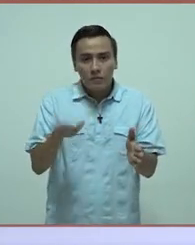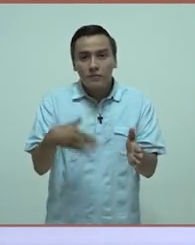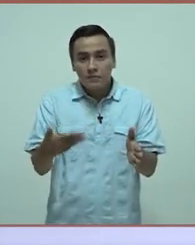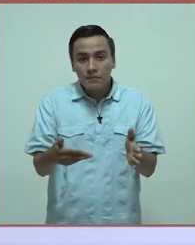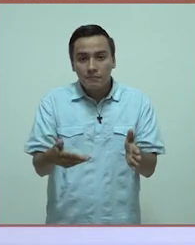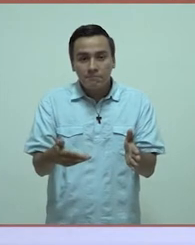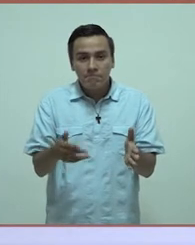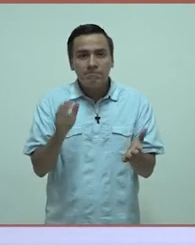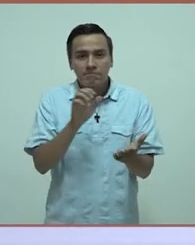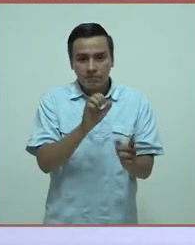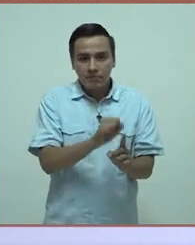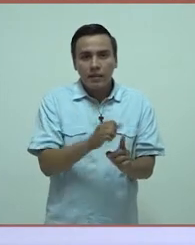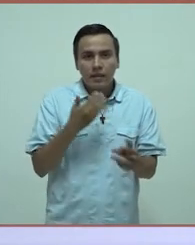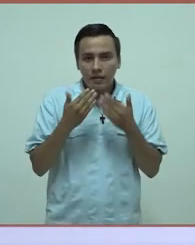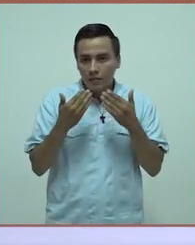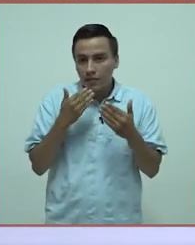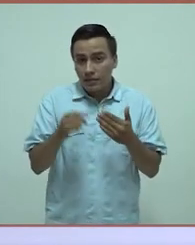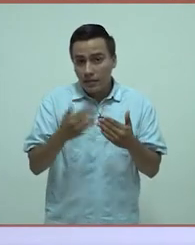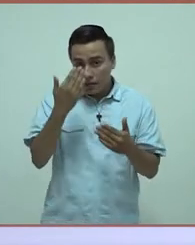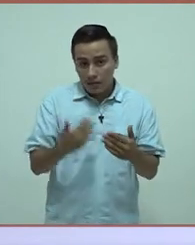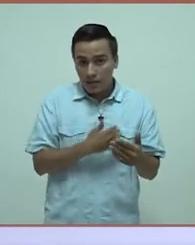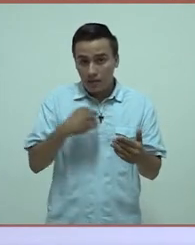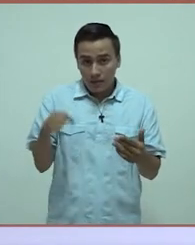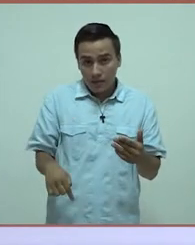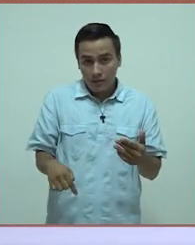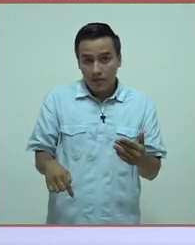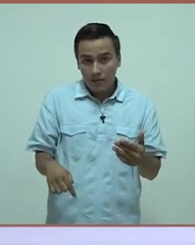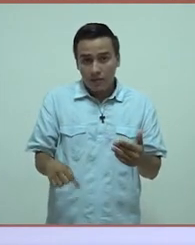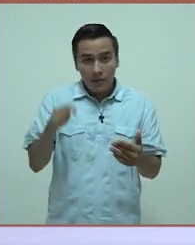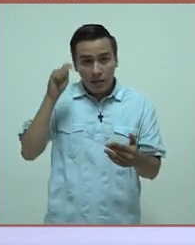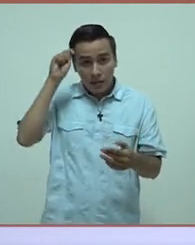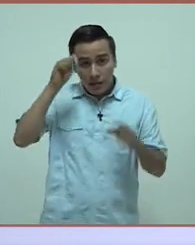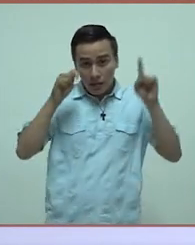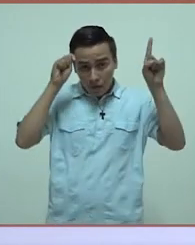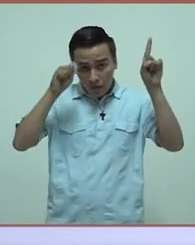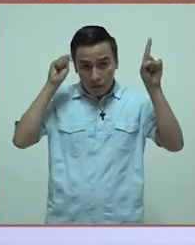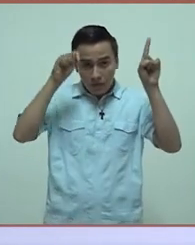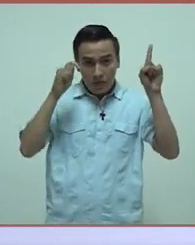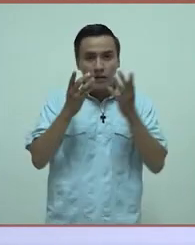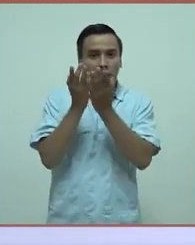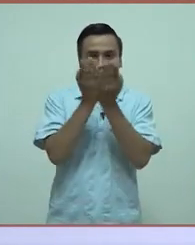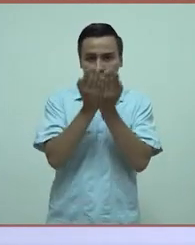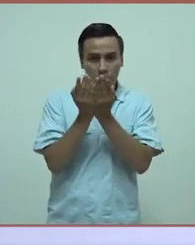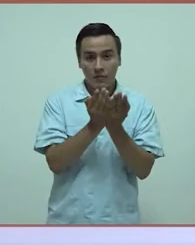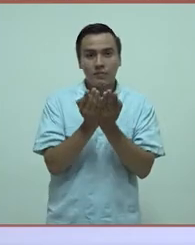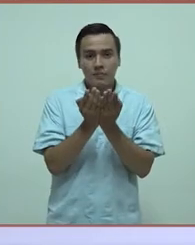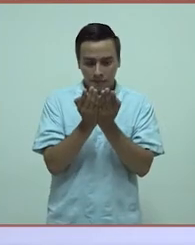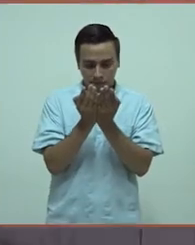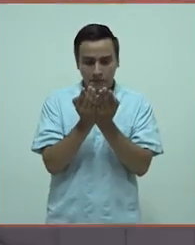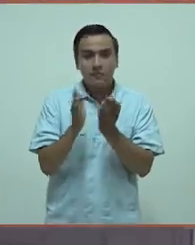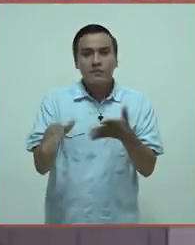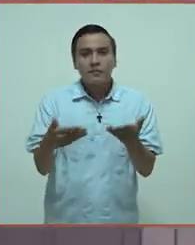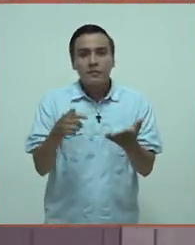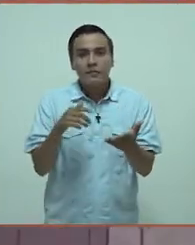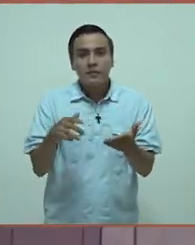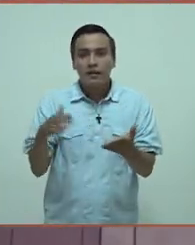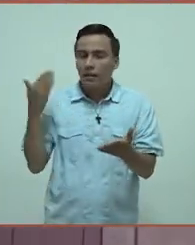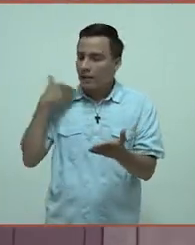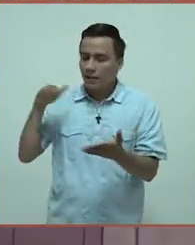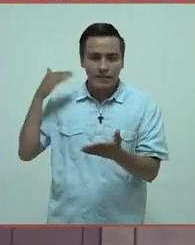sea desde el punto de vista de la iglesia, desde un punto de vista teológico, litúrgico y también desde un punto de